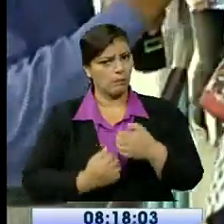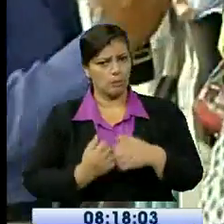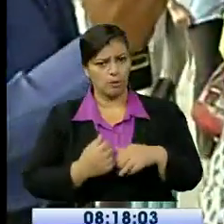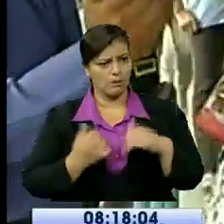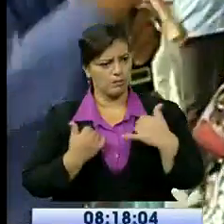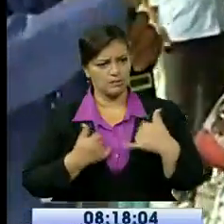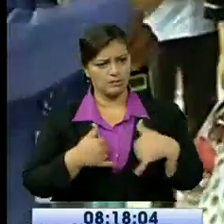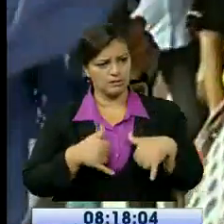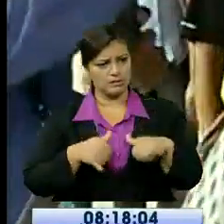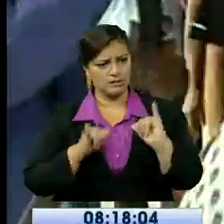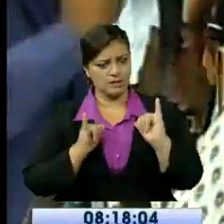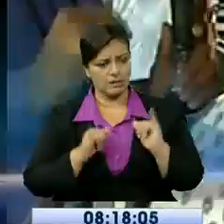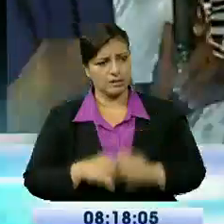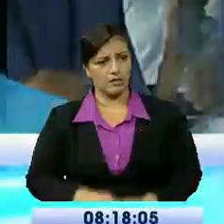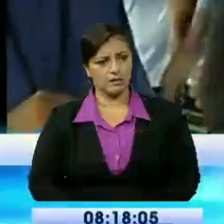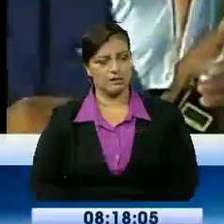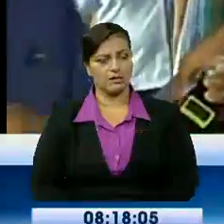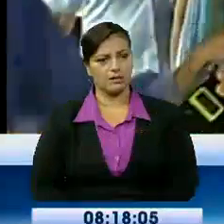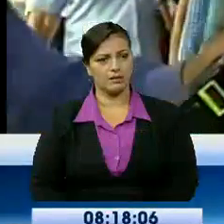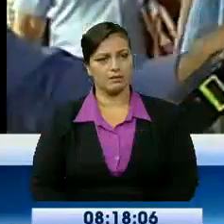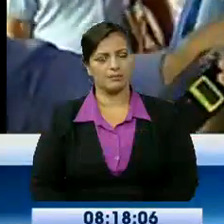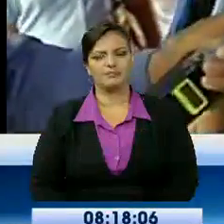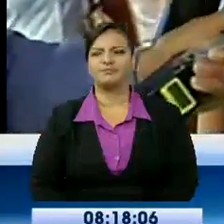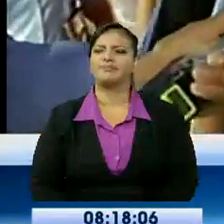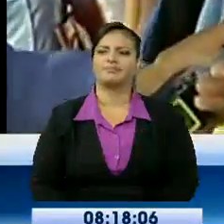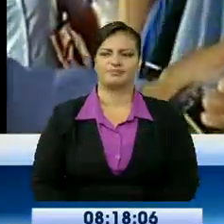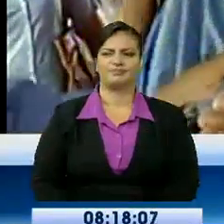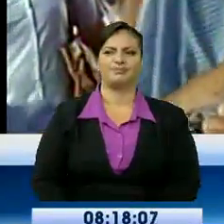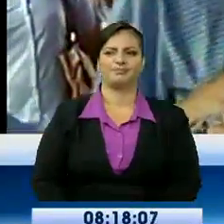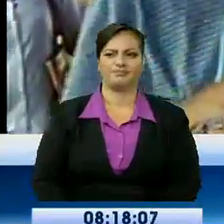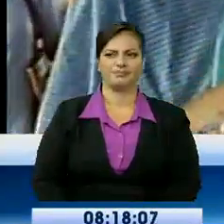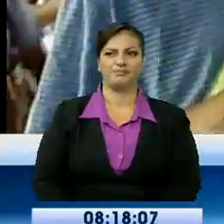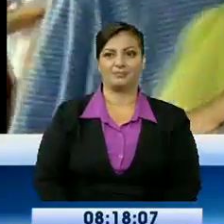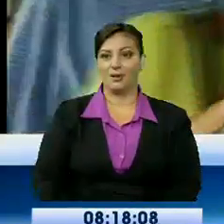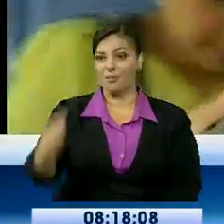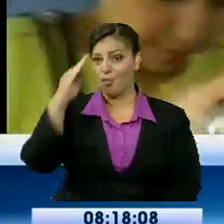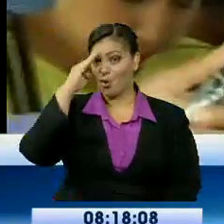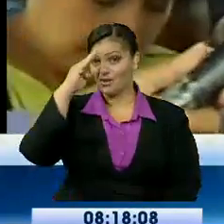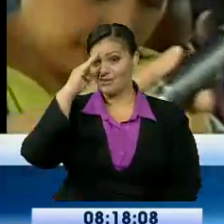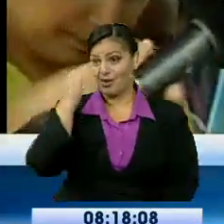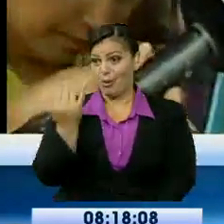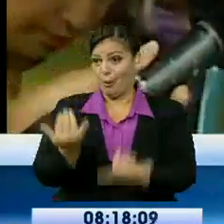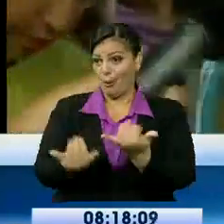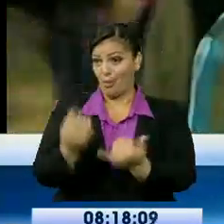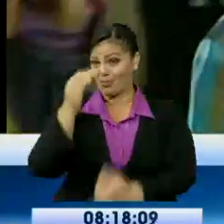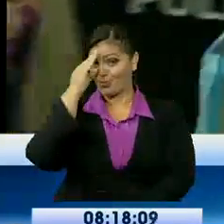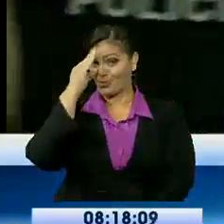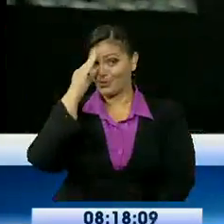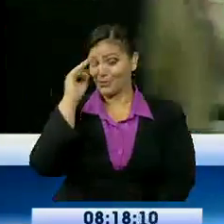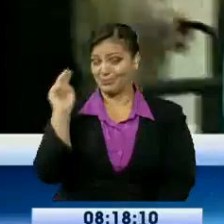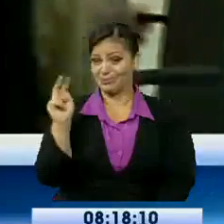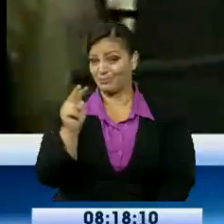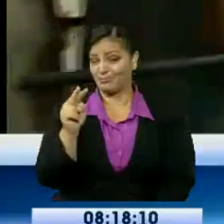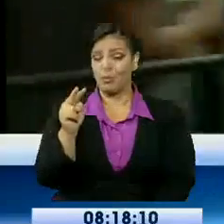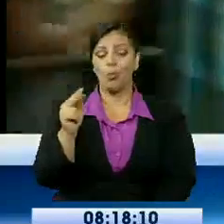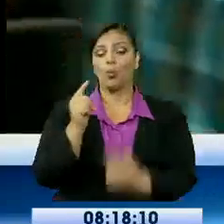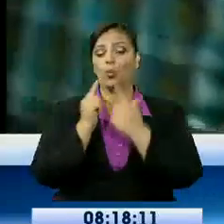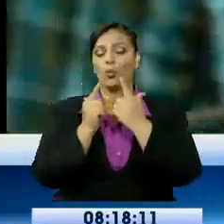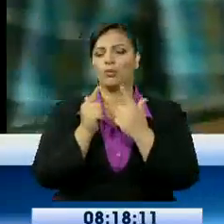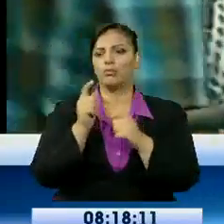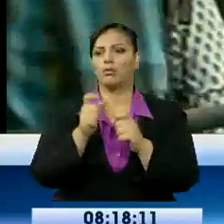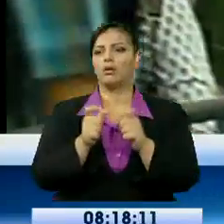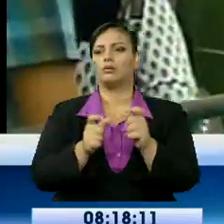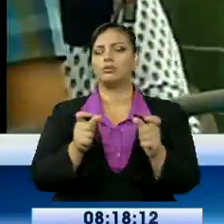los pasajeros, si es que no están los policías, de pronto. Claro, porque los policías lo están ayudando ahorita a nosotros, si no fuera un caos. Bueno. Perfecto, entonces allí